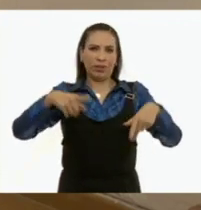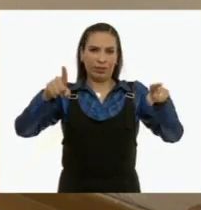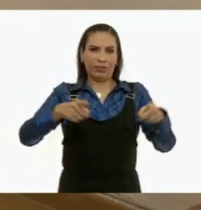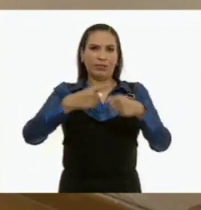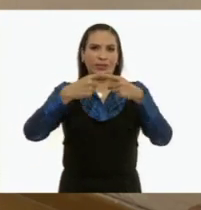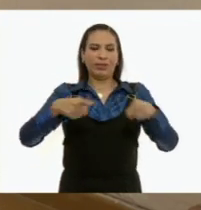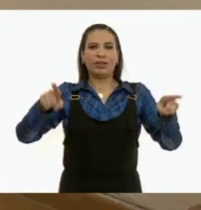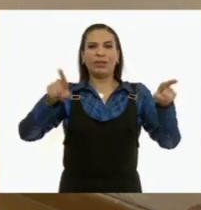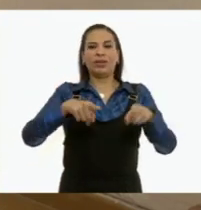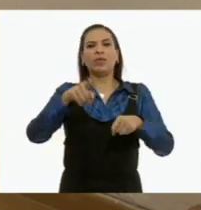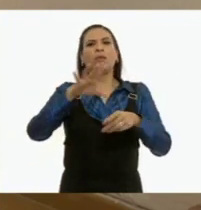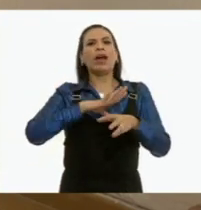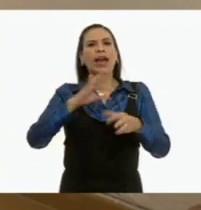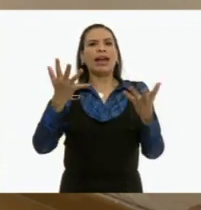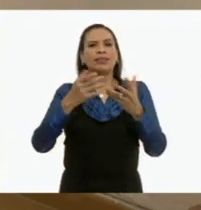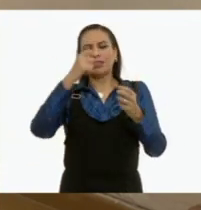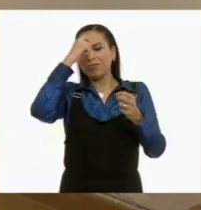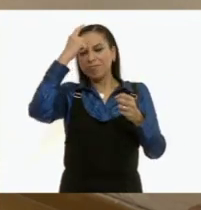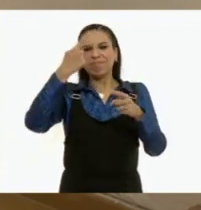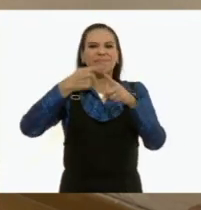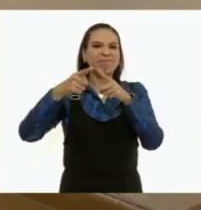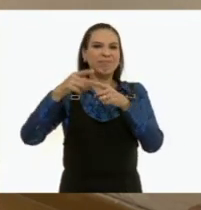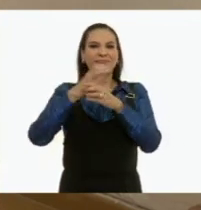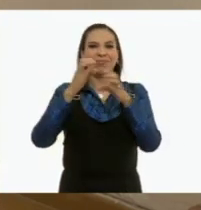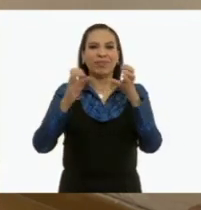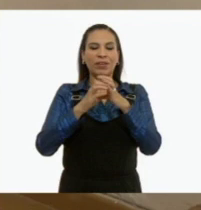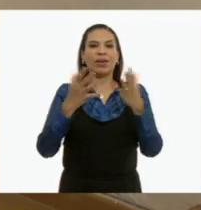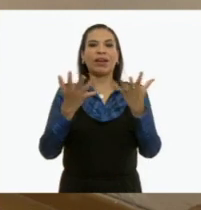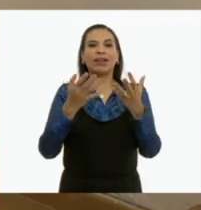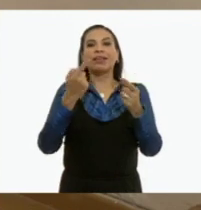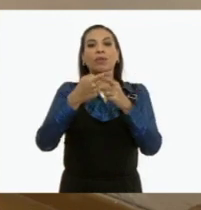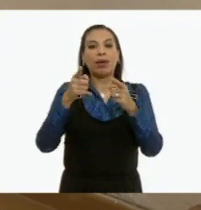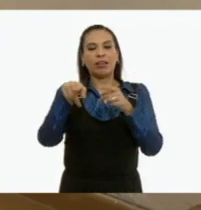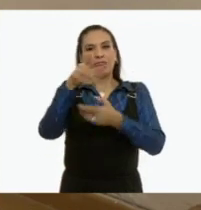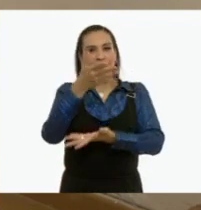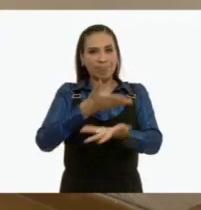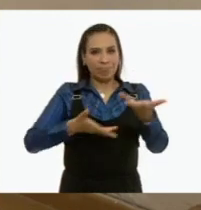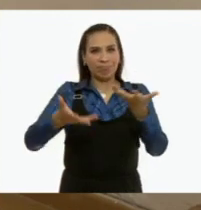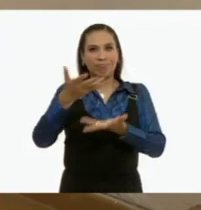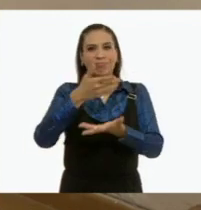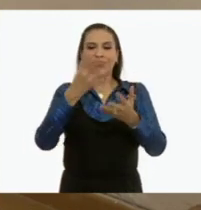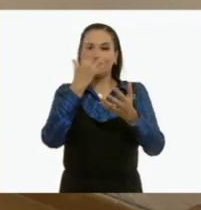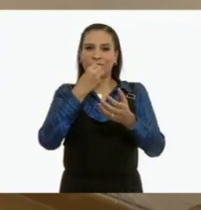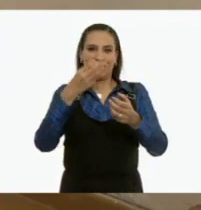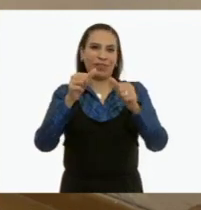donde desarrollarás la creatividad y compartirás este maravilloso arte.